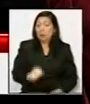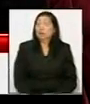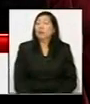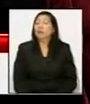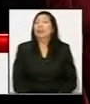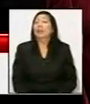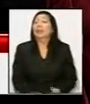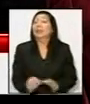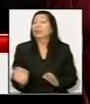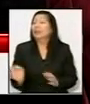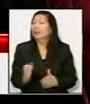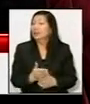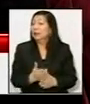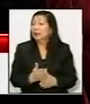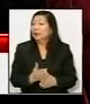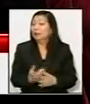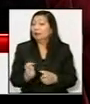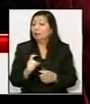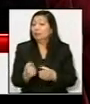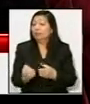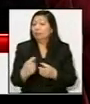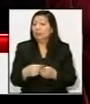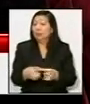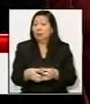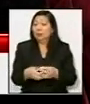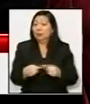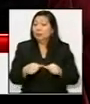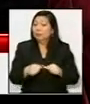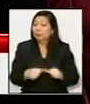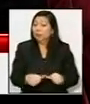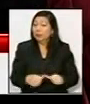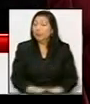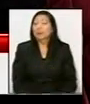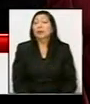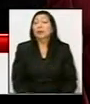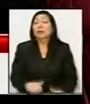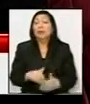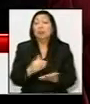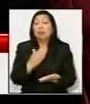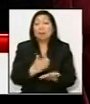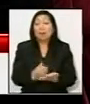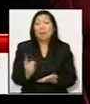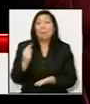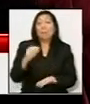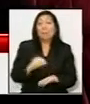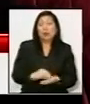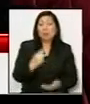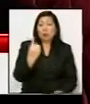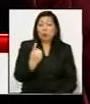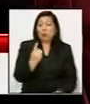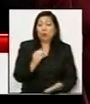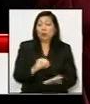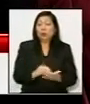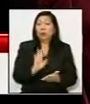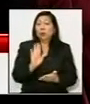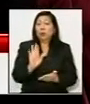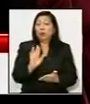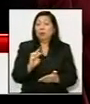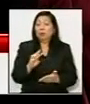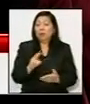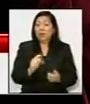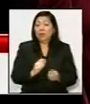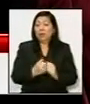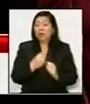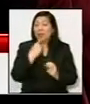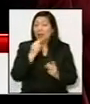república sin la participación de los integrantes la comisión permanente con el voto la mitad más un número legal de sus miembros hagamos